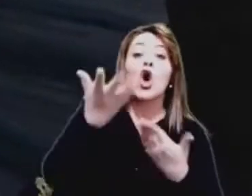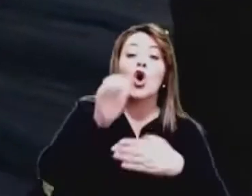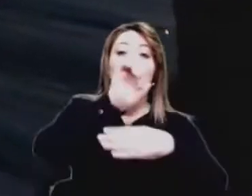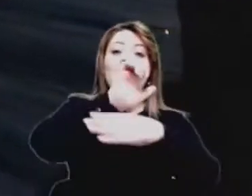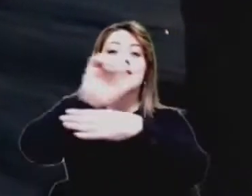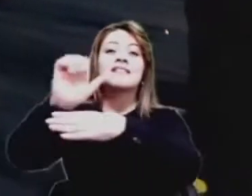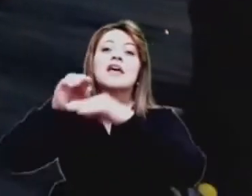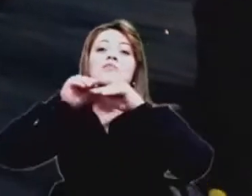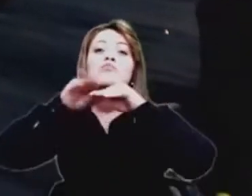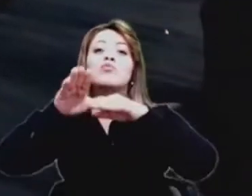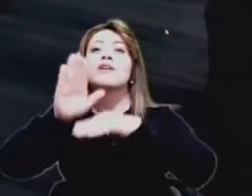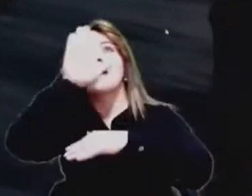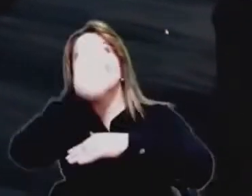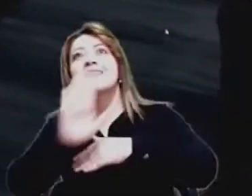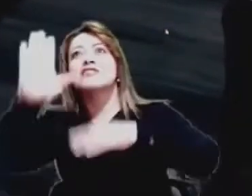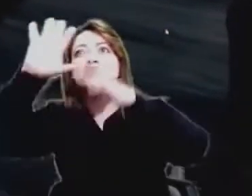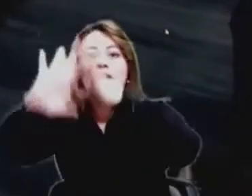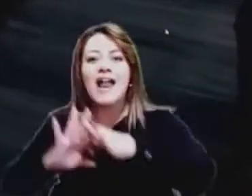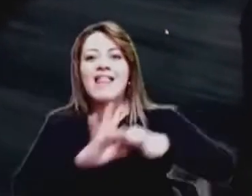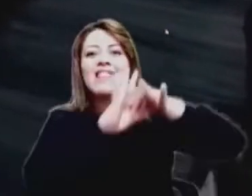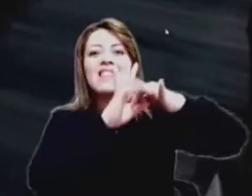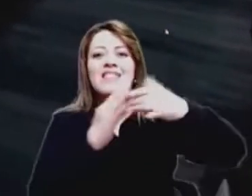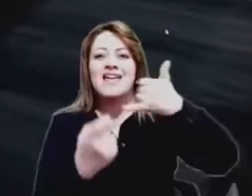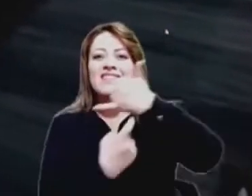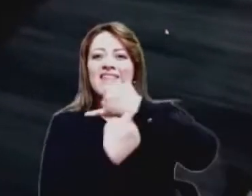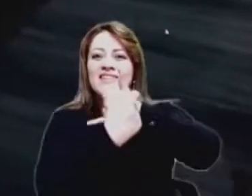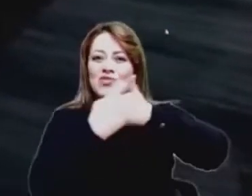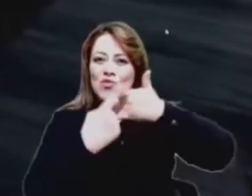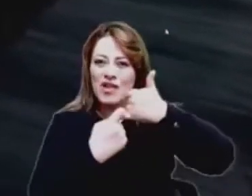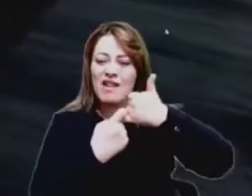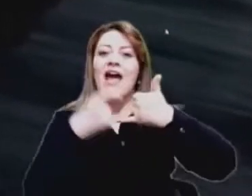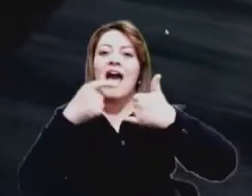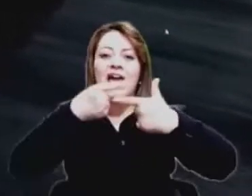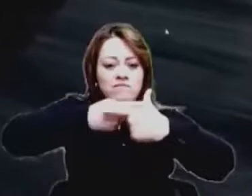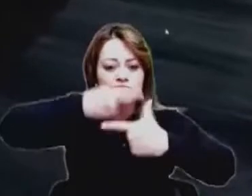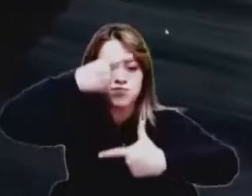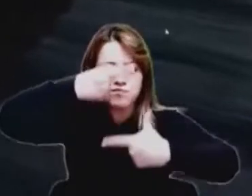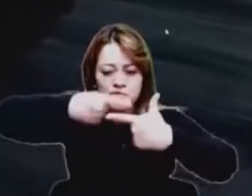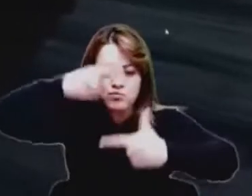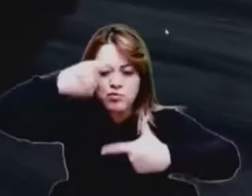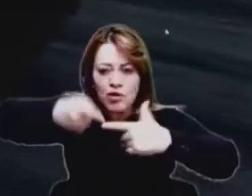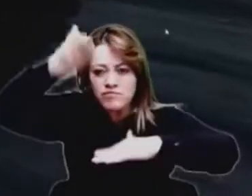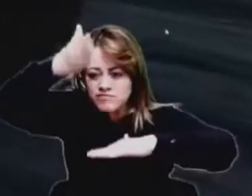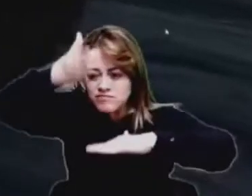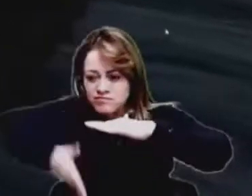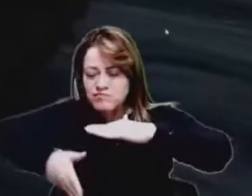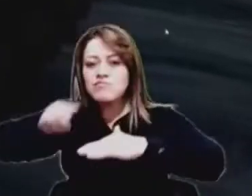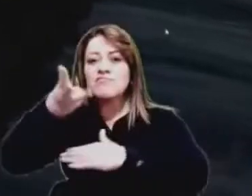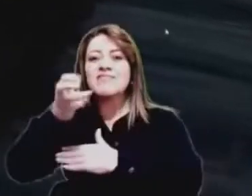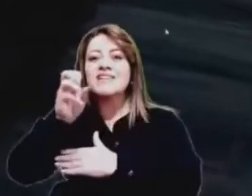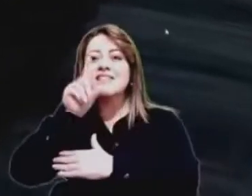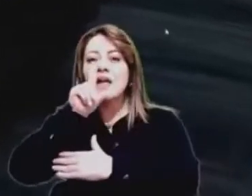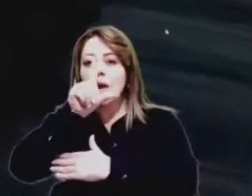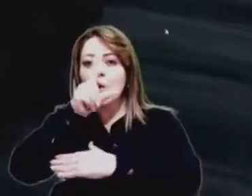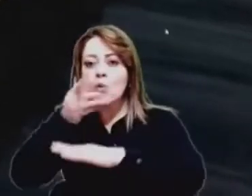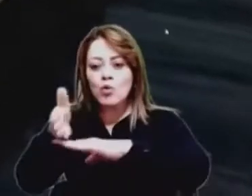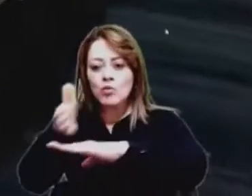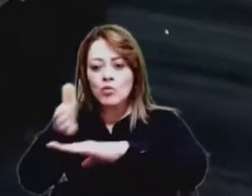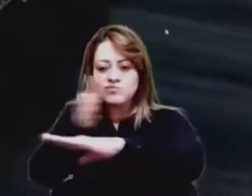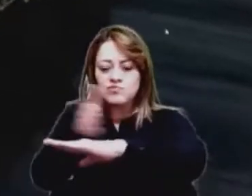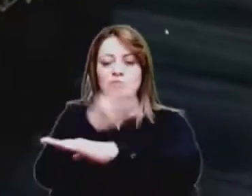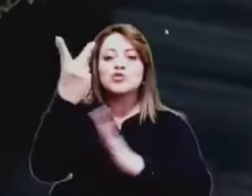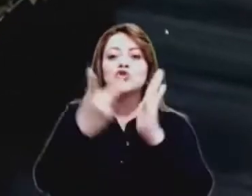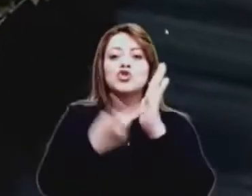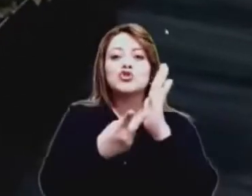nacional con el orden territorial y allí tenemos una cifra y con corte al 30 de julio de este año de dos mil setenta y seis